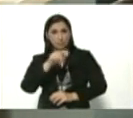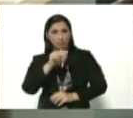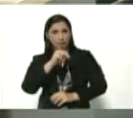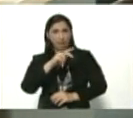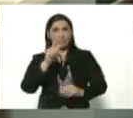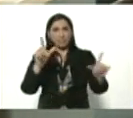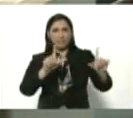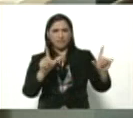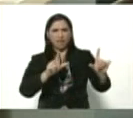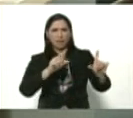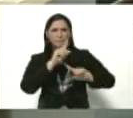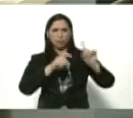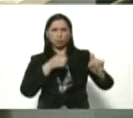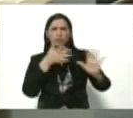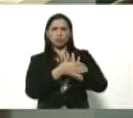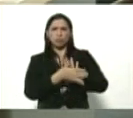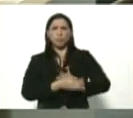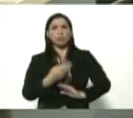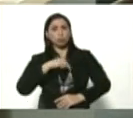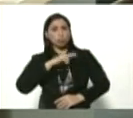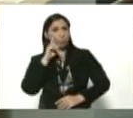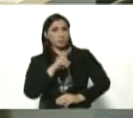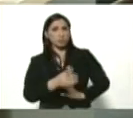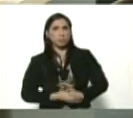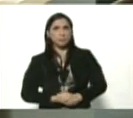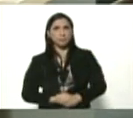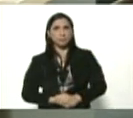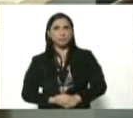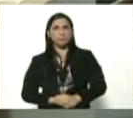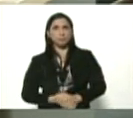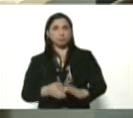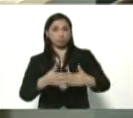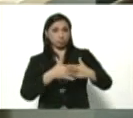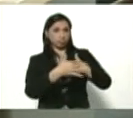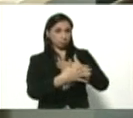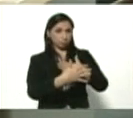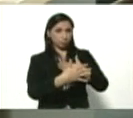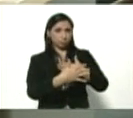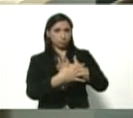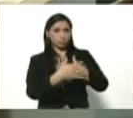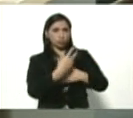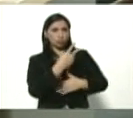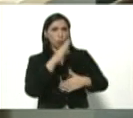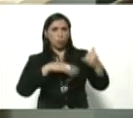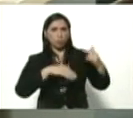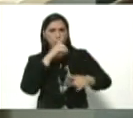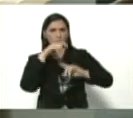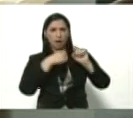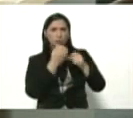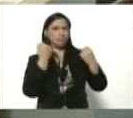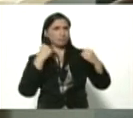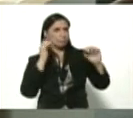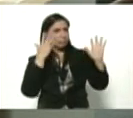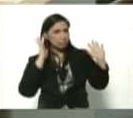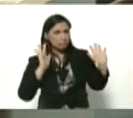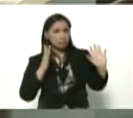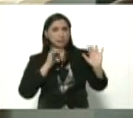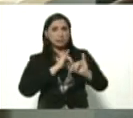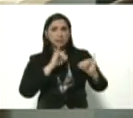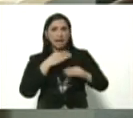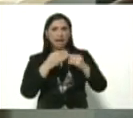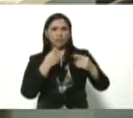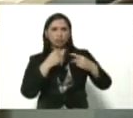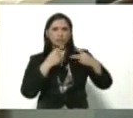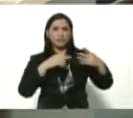tienen que ver con lo siguiente. Ya hemos visto que, pues, durante los dos últimos años prácticamente se han dado